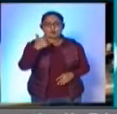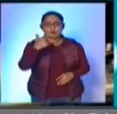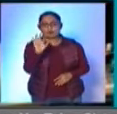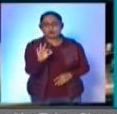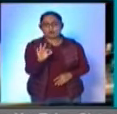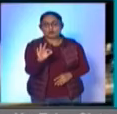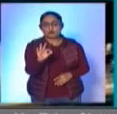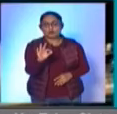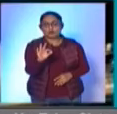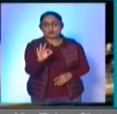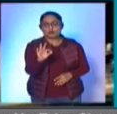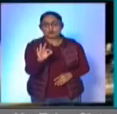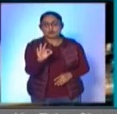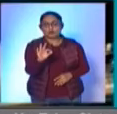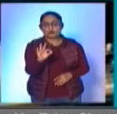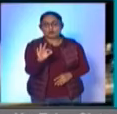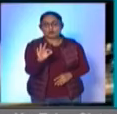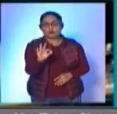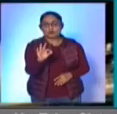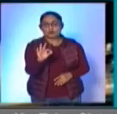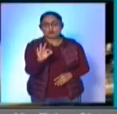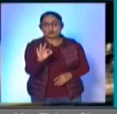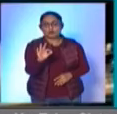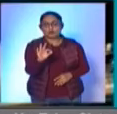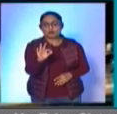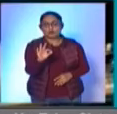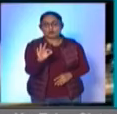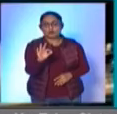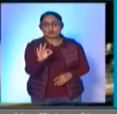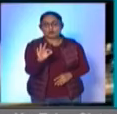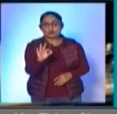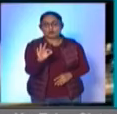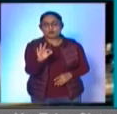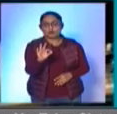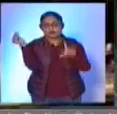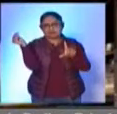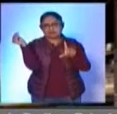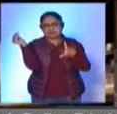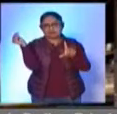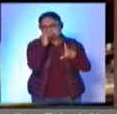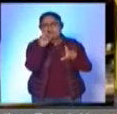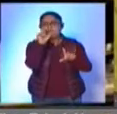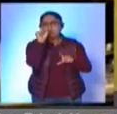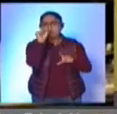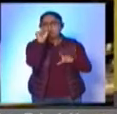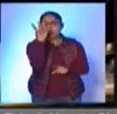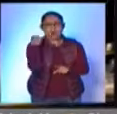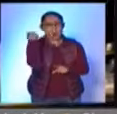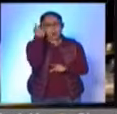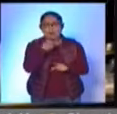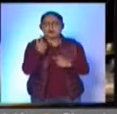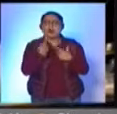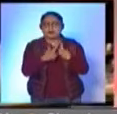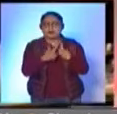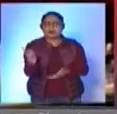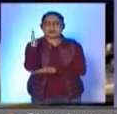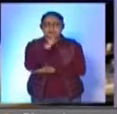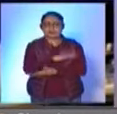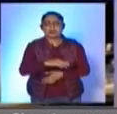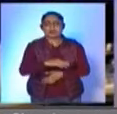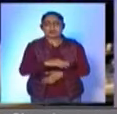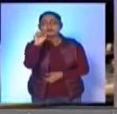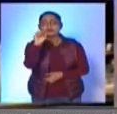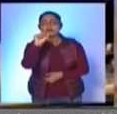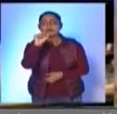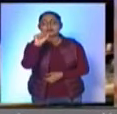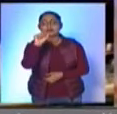www.sitrabajamichoacan.gob.mx. Entre los beneficios que tiene el portal están que es gratuito, está disponible las 24 horas del día, los